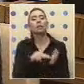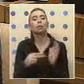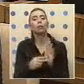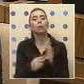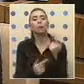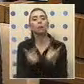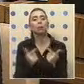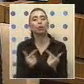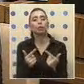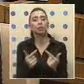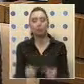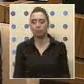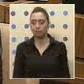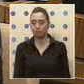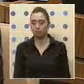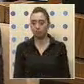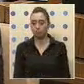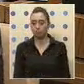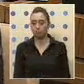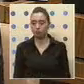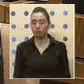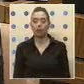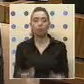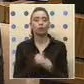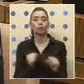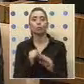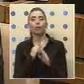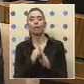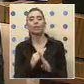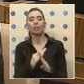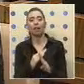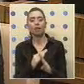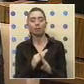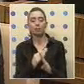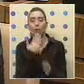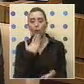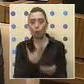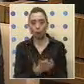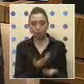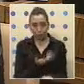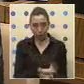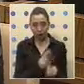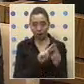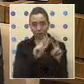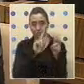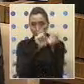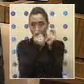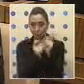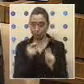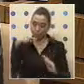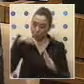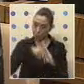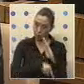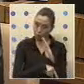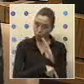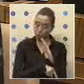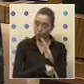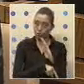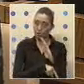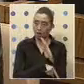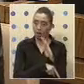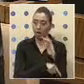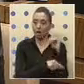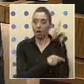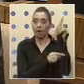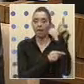político? Se ha producido lo inevitable. Cuando hay reformas que son profundas, los intereses ordenan a